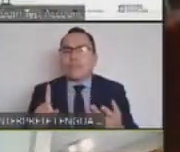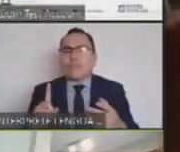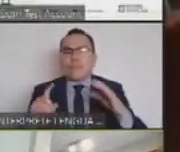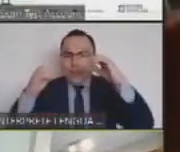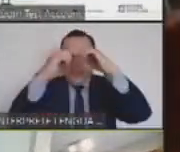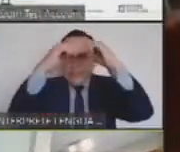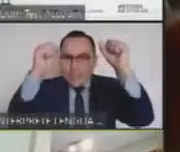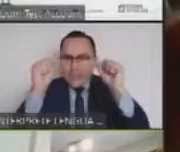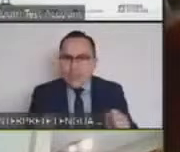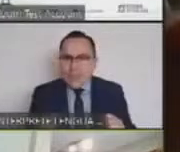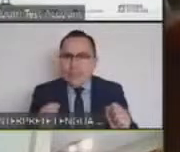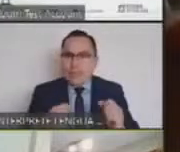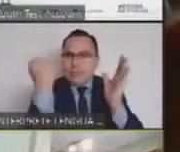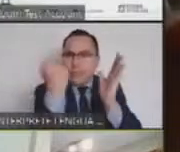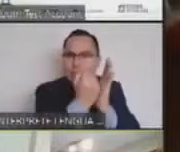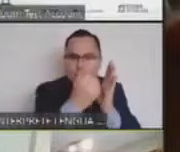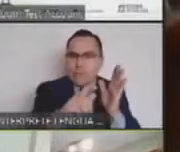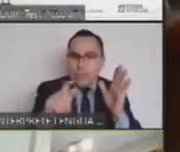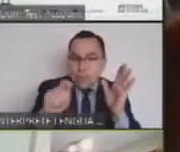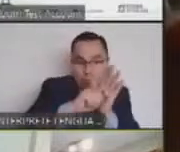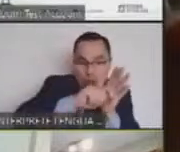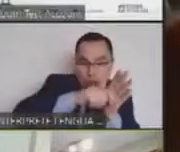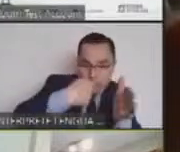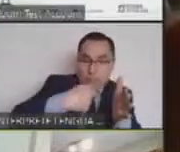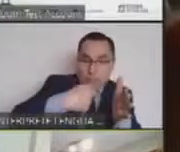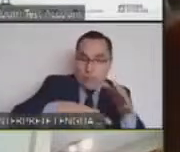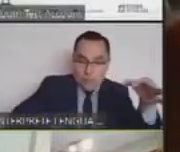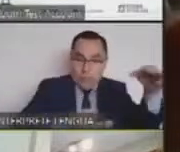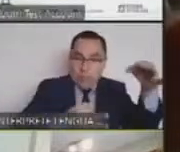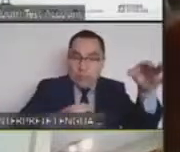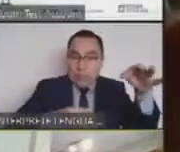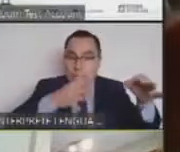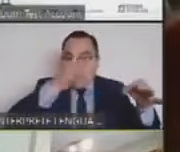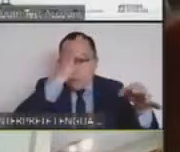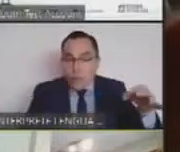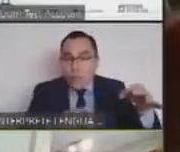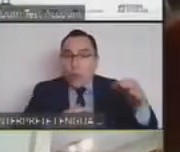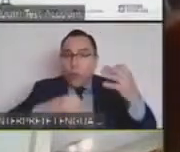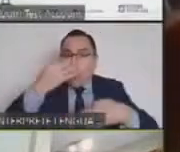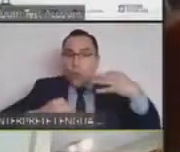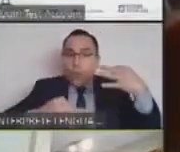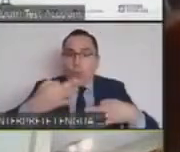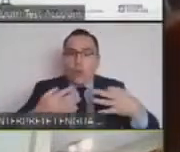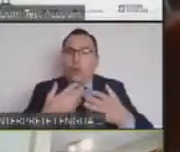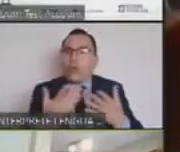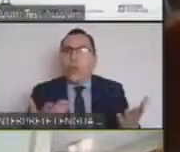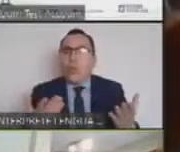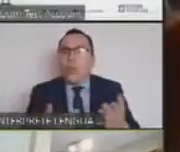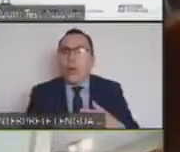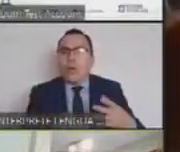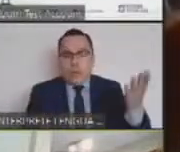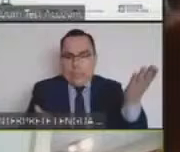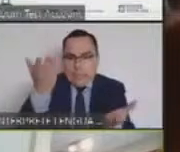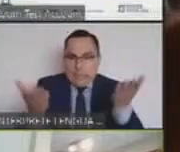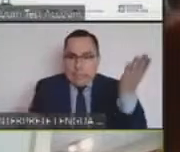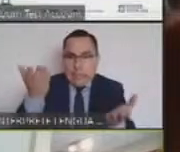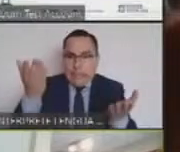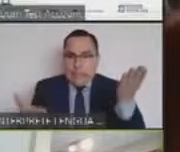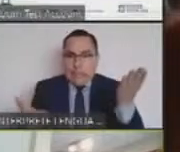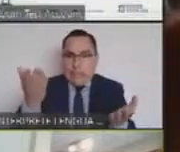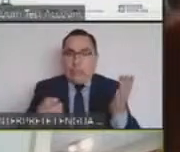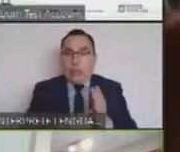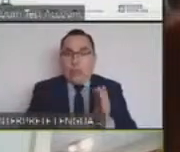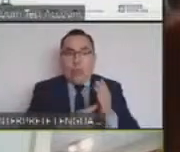de contratación de funcionarios judiciales basados en el mérito y en los principios de equidad, publicidad